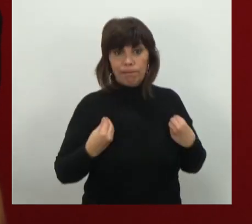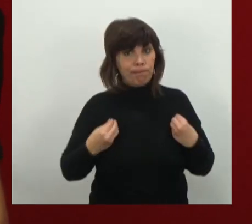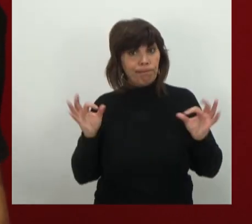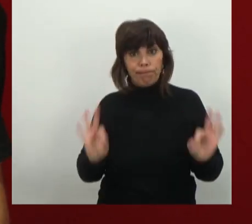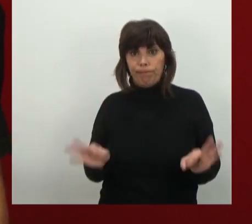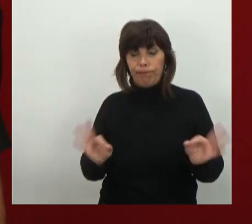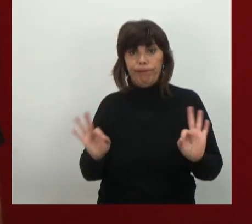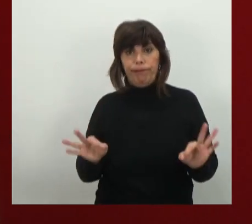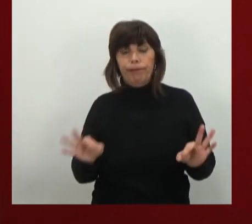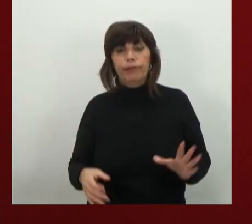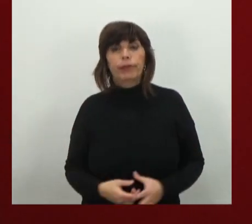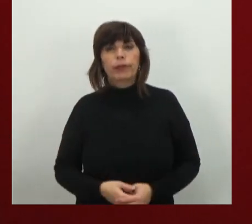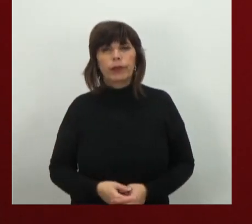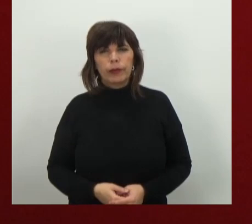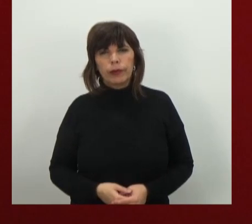vida